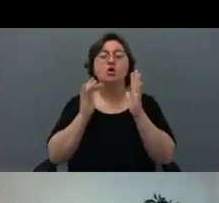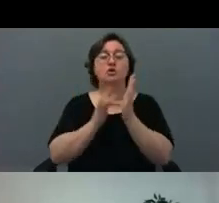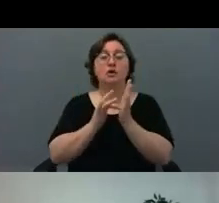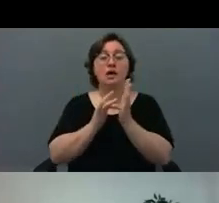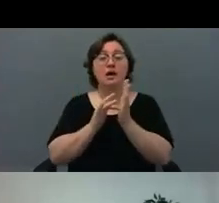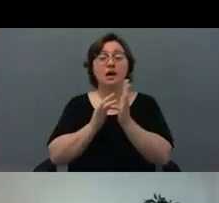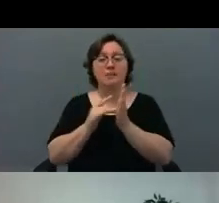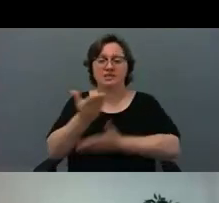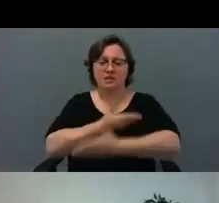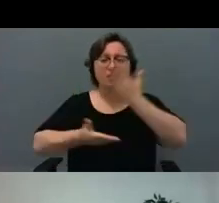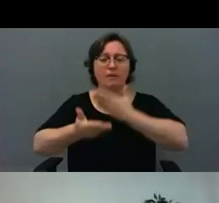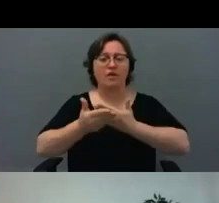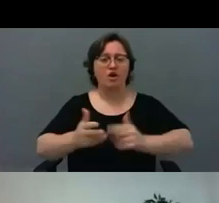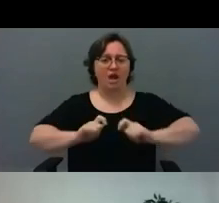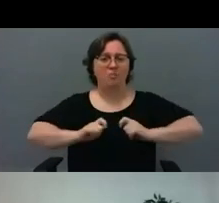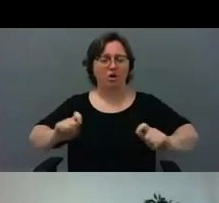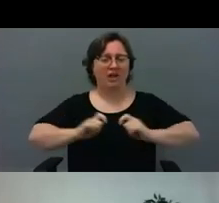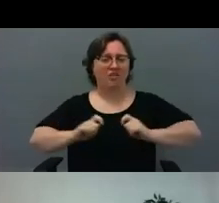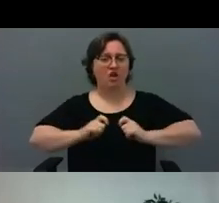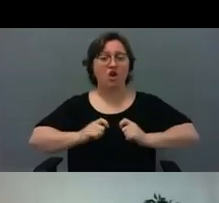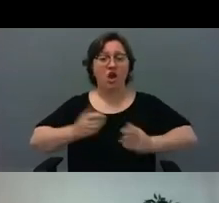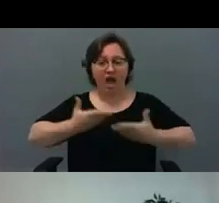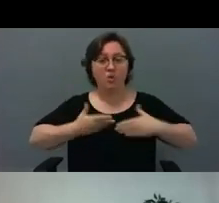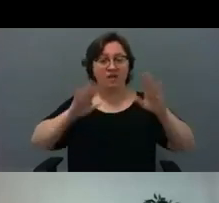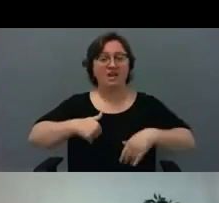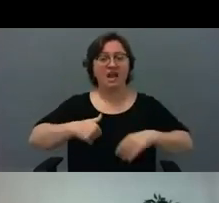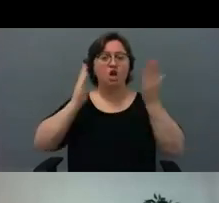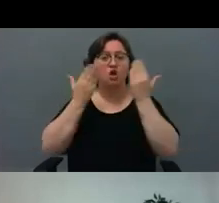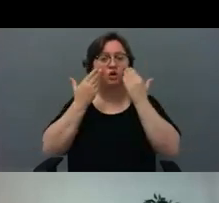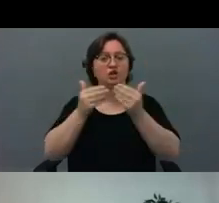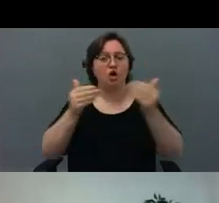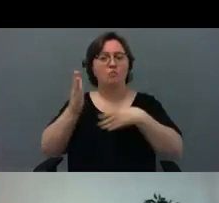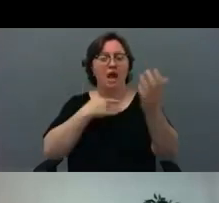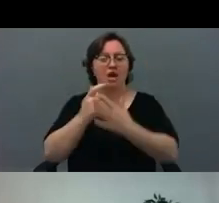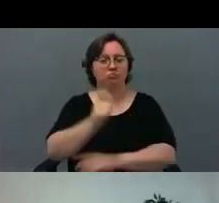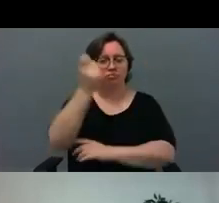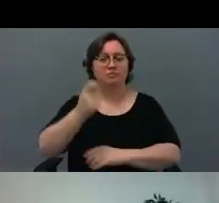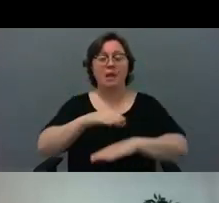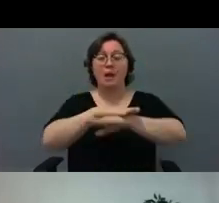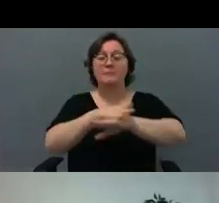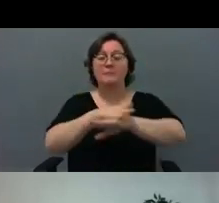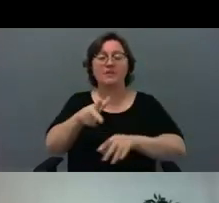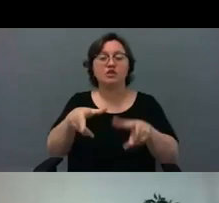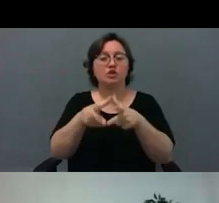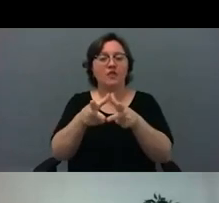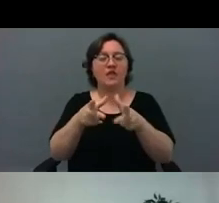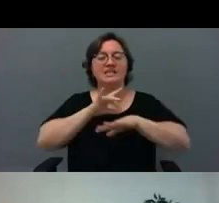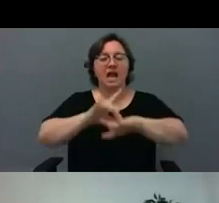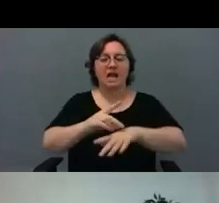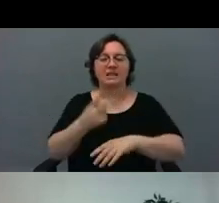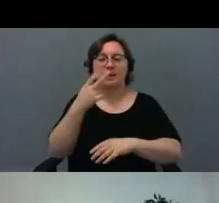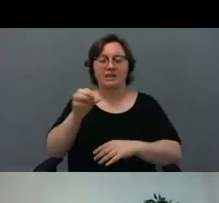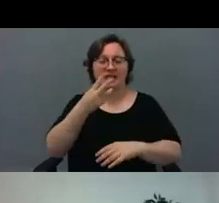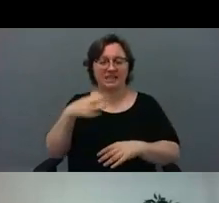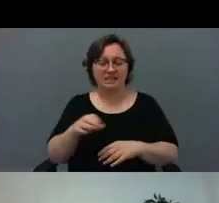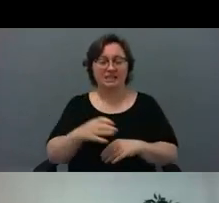su ayuda, pues salga adelante. Me vais a permitir que los nombre: el Ministerio de Derechos Sociales y Agenda